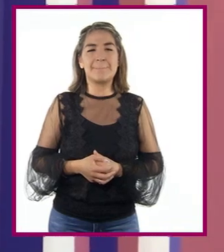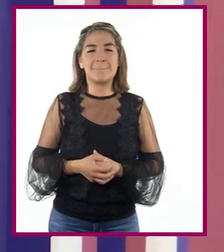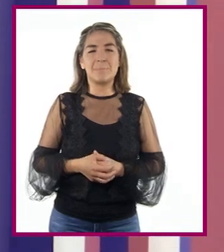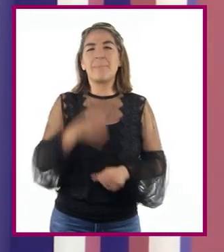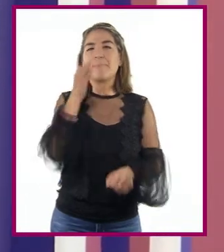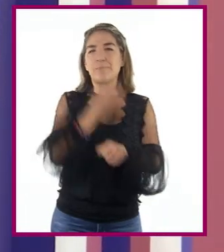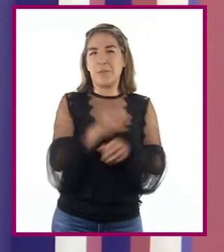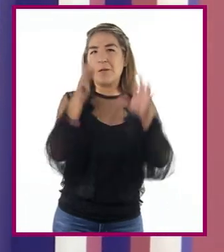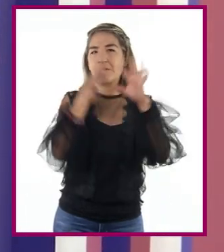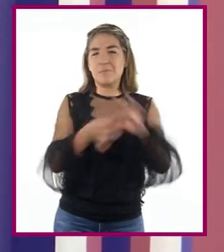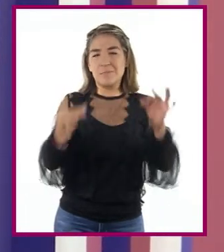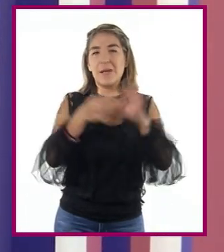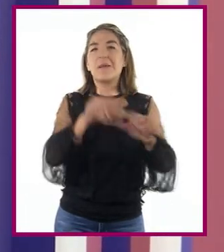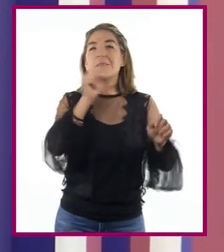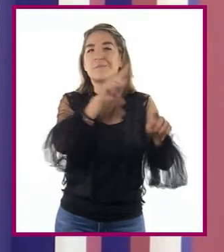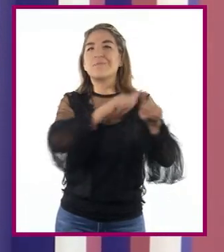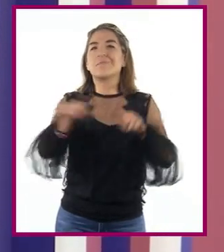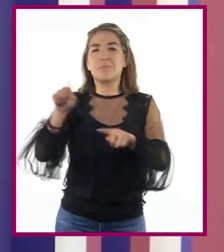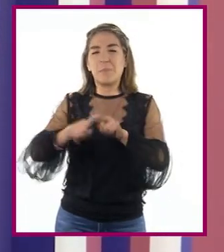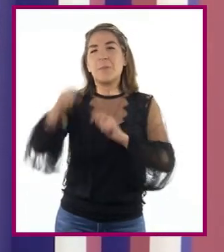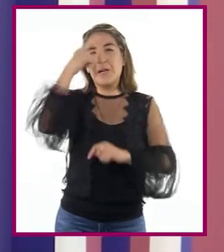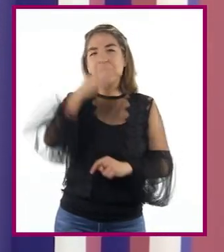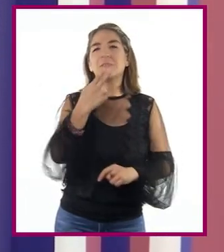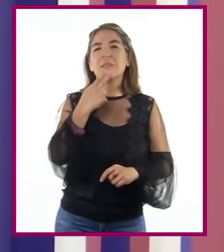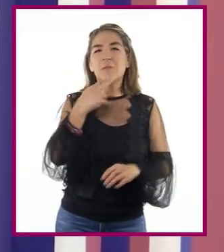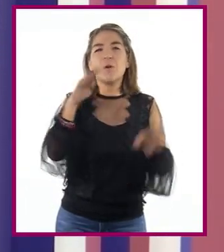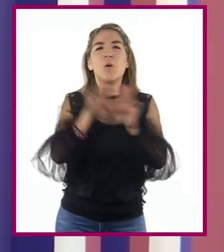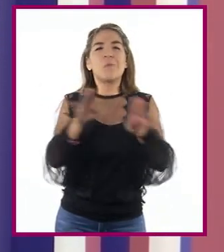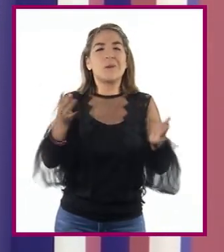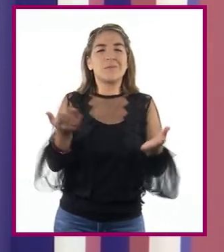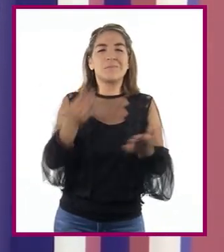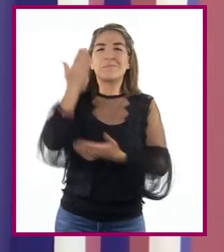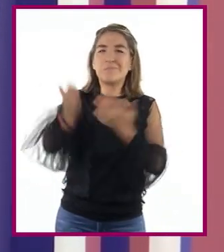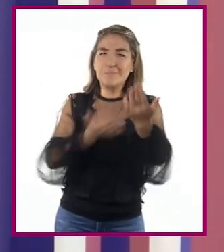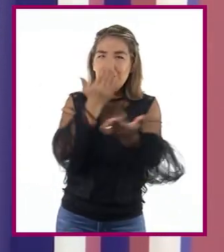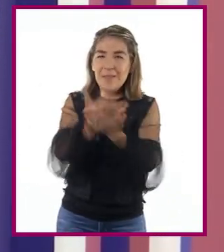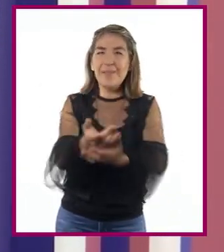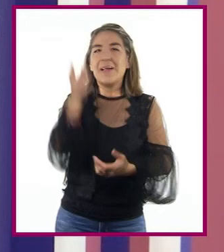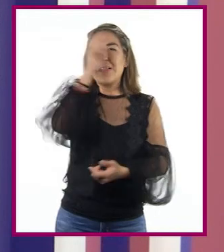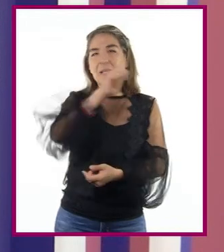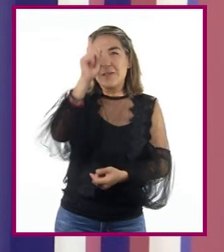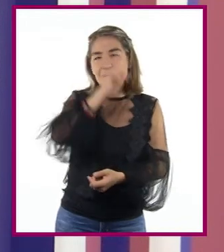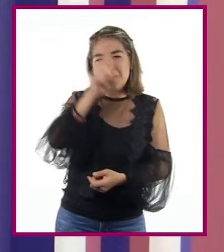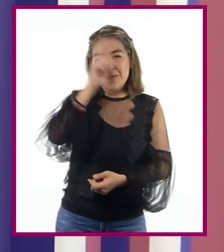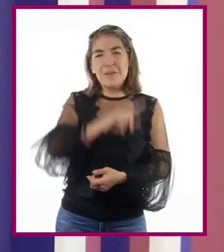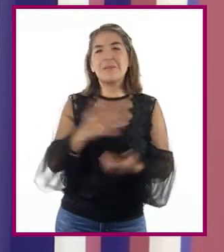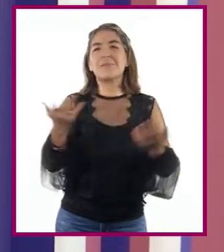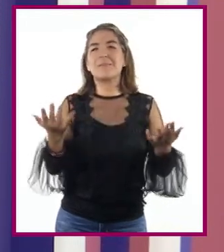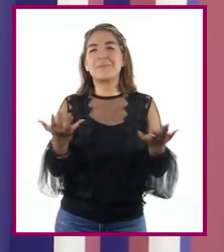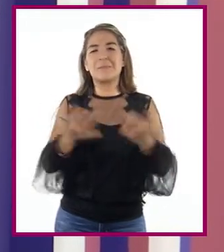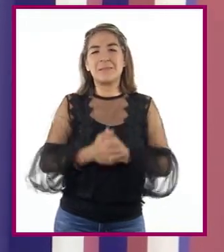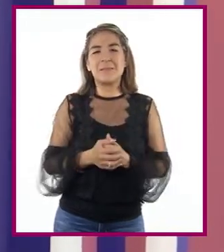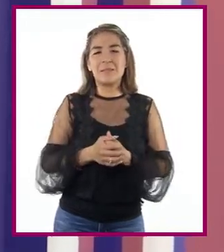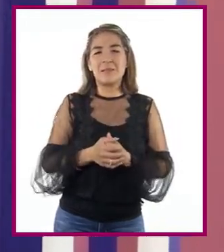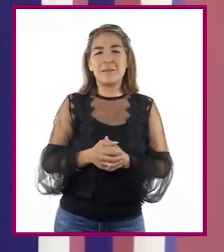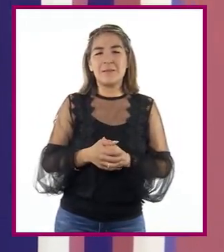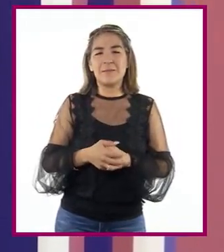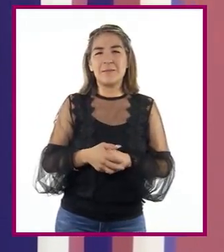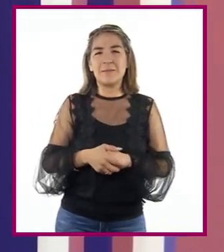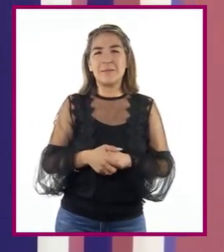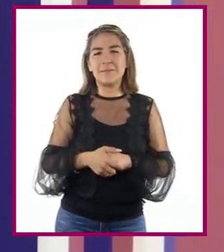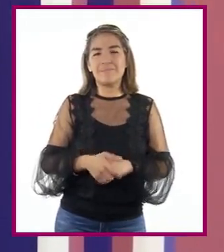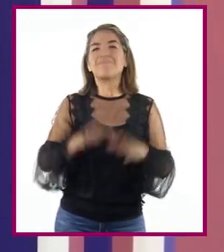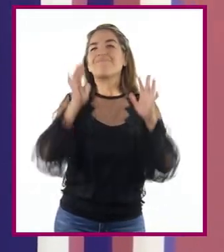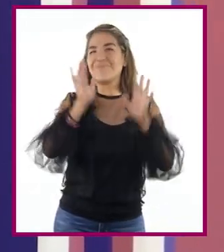Hemos mencionado entre muchas cosas que sirven para reclamar, recomendar. ¡Ay,